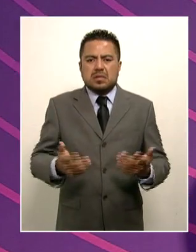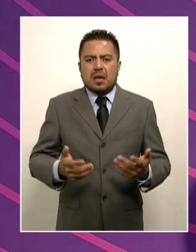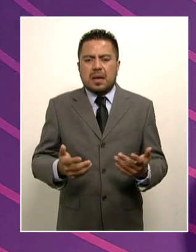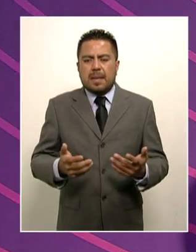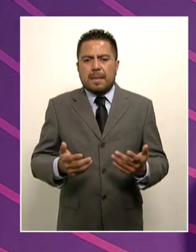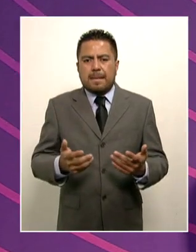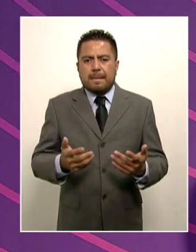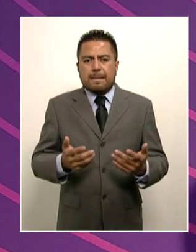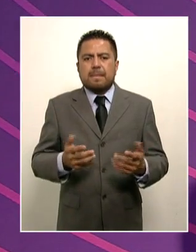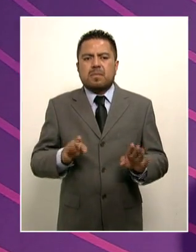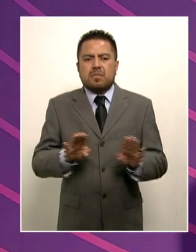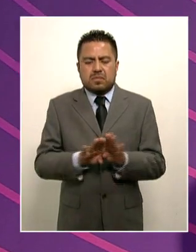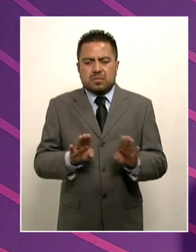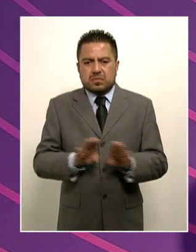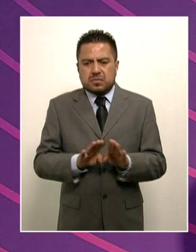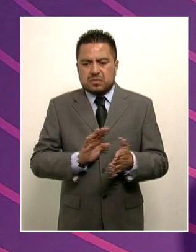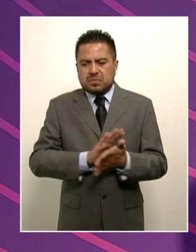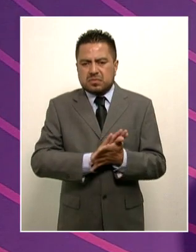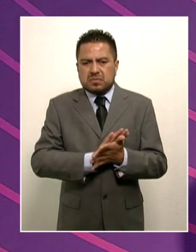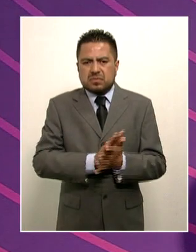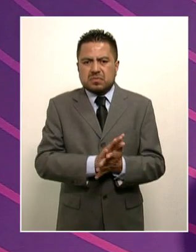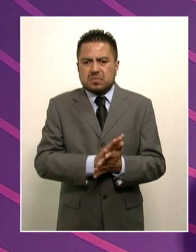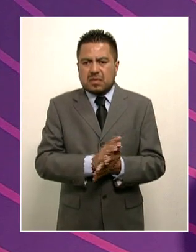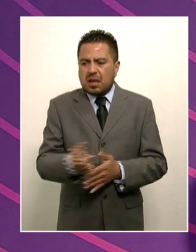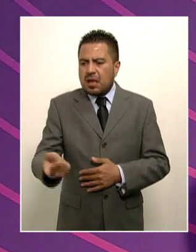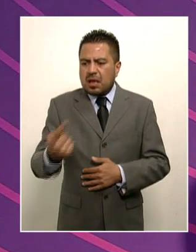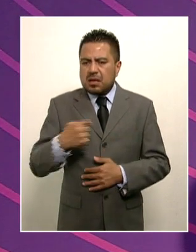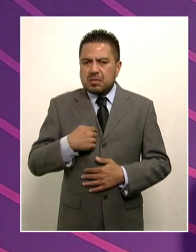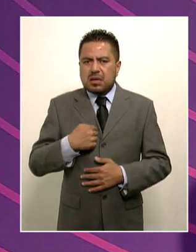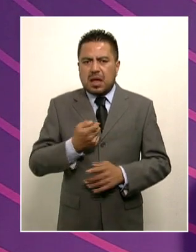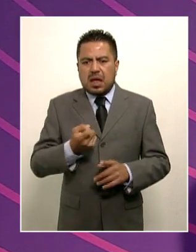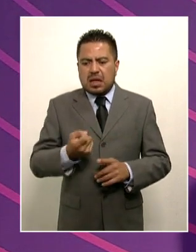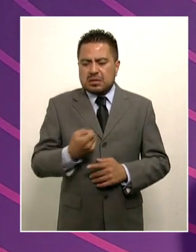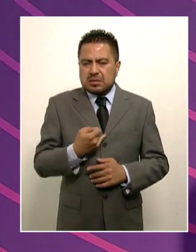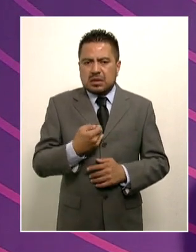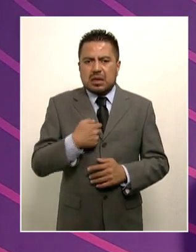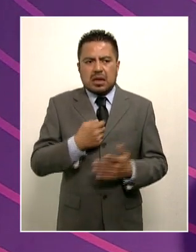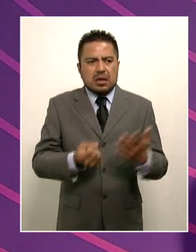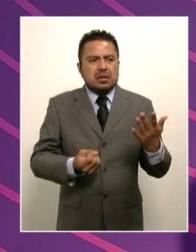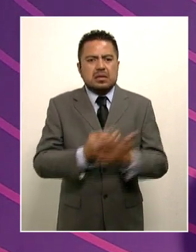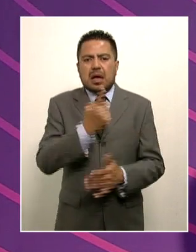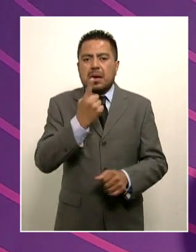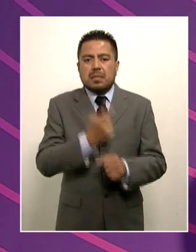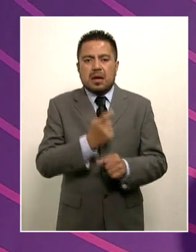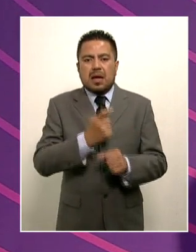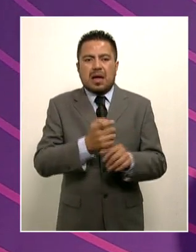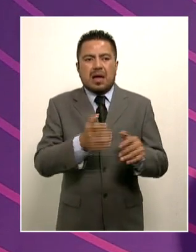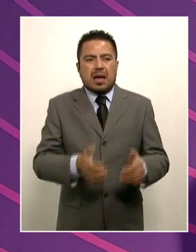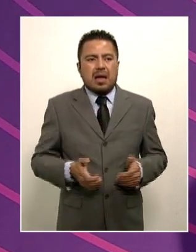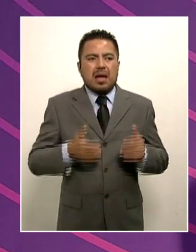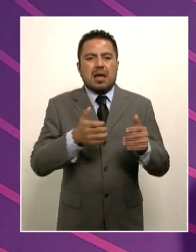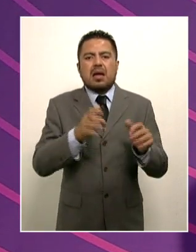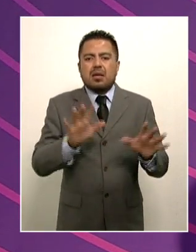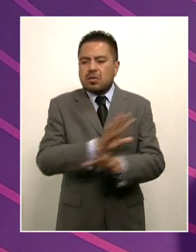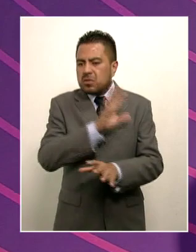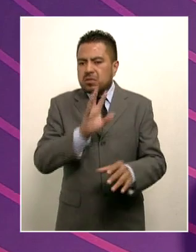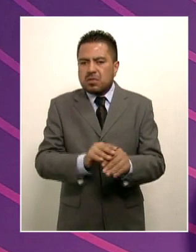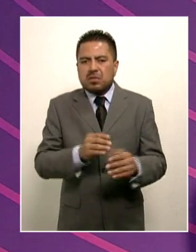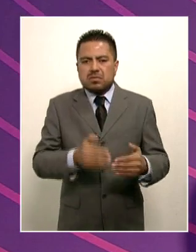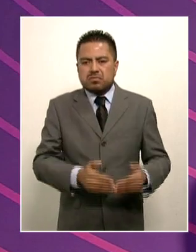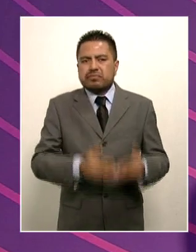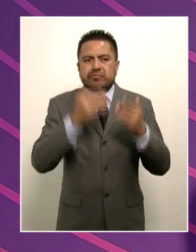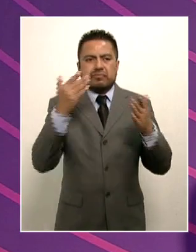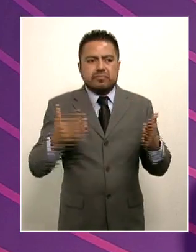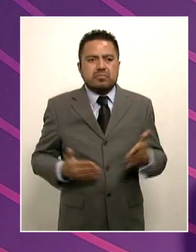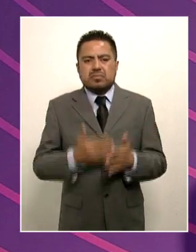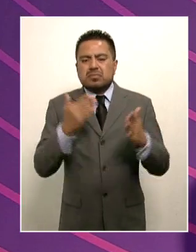o a colocarme en una situación de discriminación, desde mi primer salida a la calle, porque todas estas barreras pues